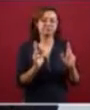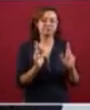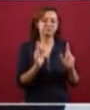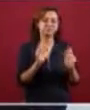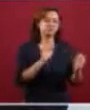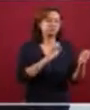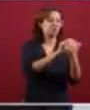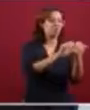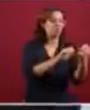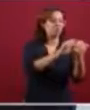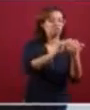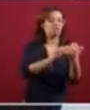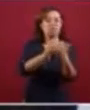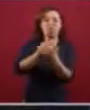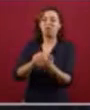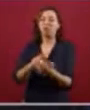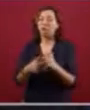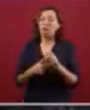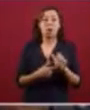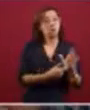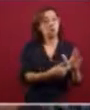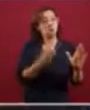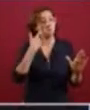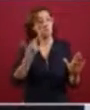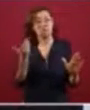engañando de que yo soy